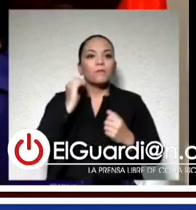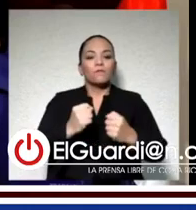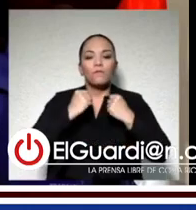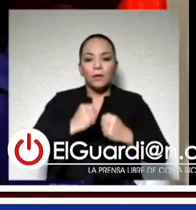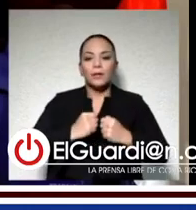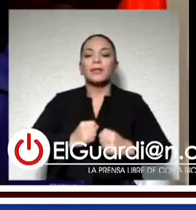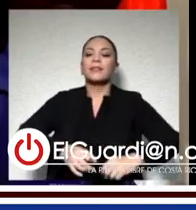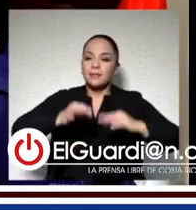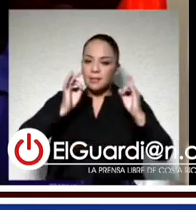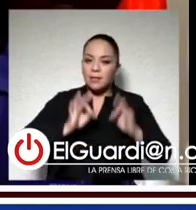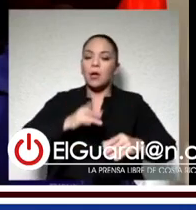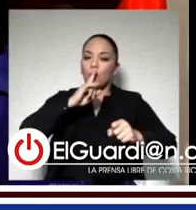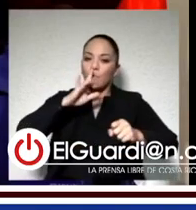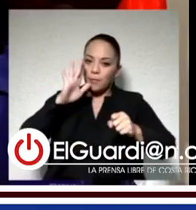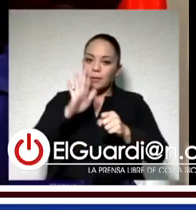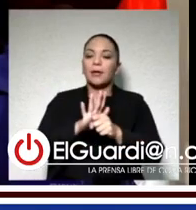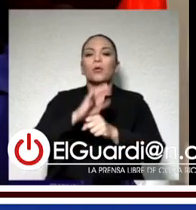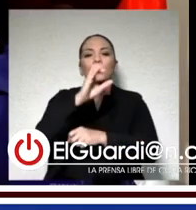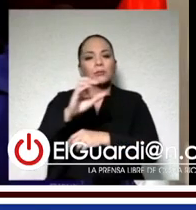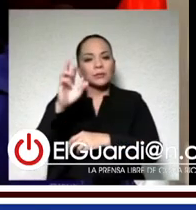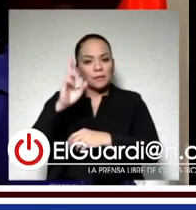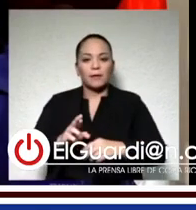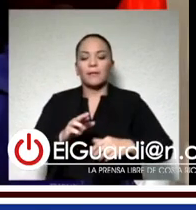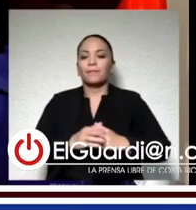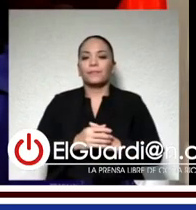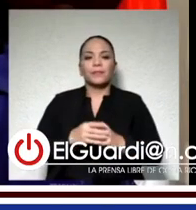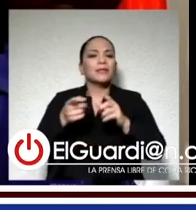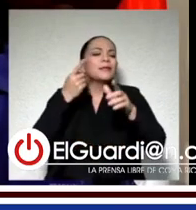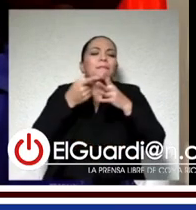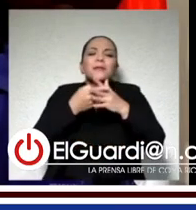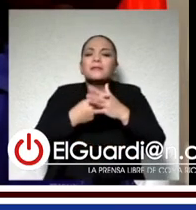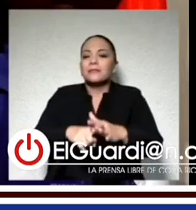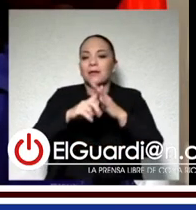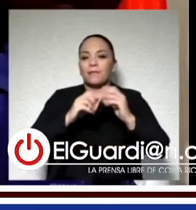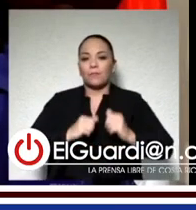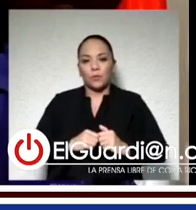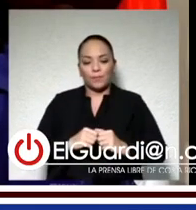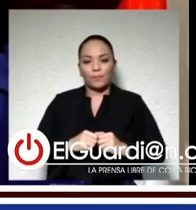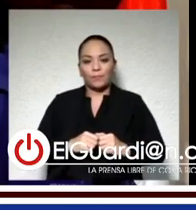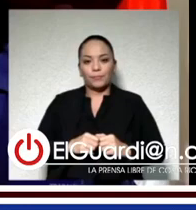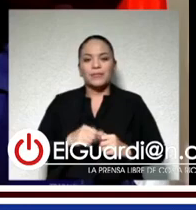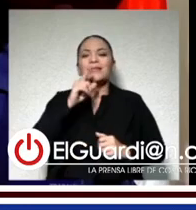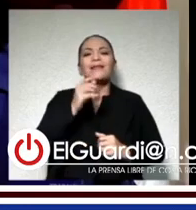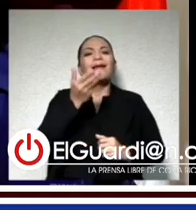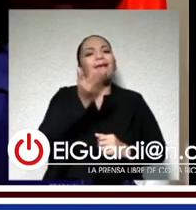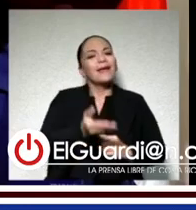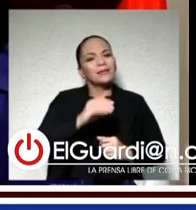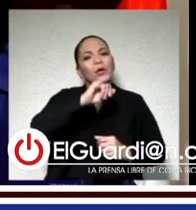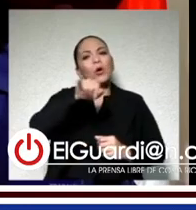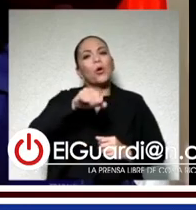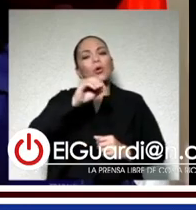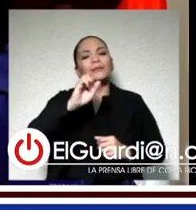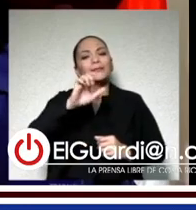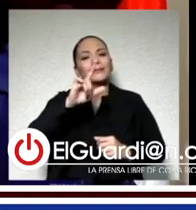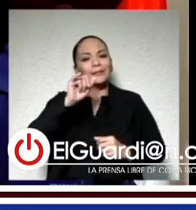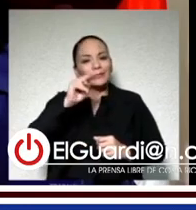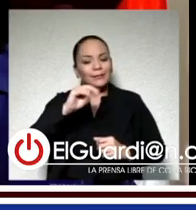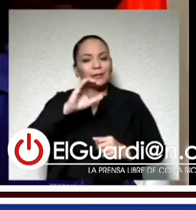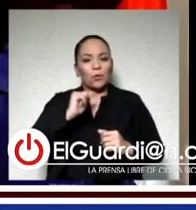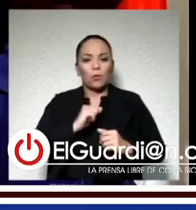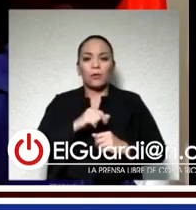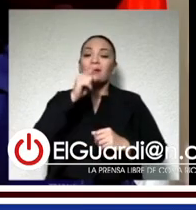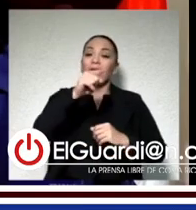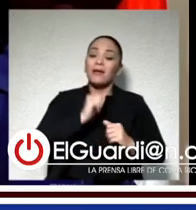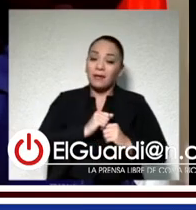decidida, comprometida con Costa Rica desde el principio. ¿Quién es Jocelyn Chacón? Una muchacha de zona rural allá de